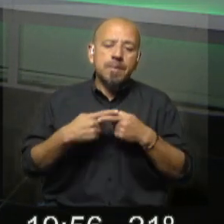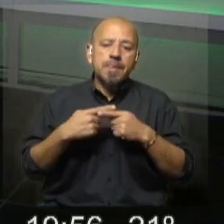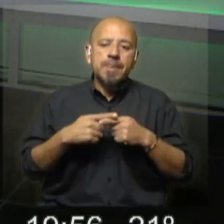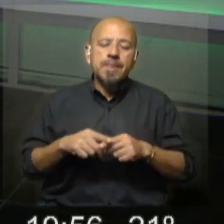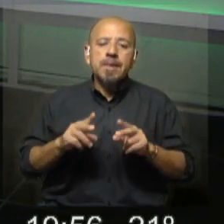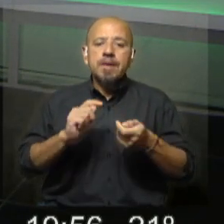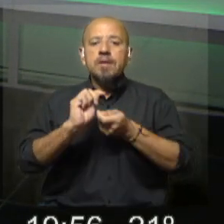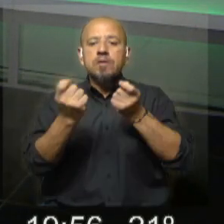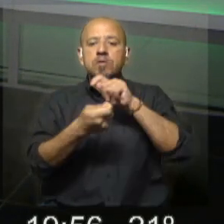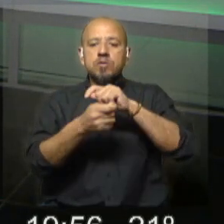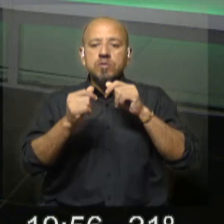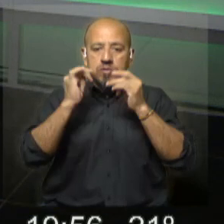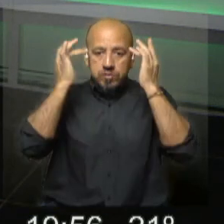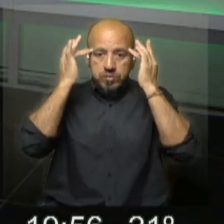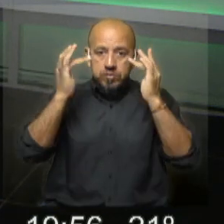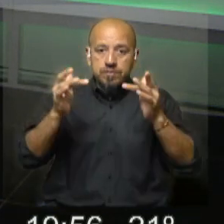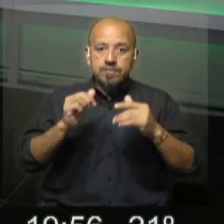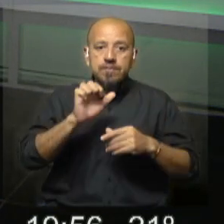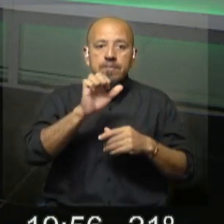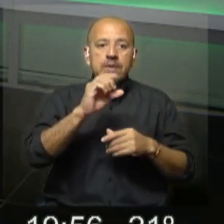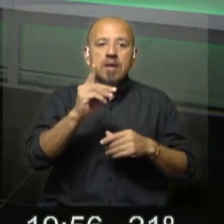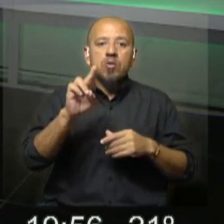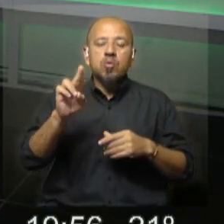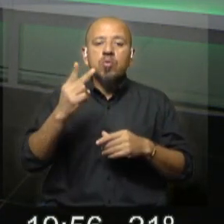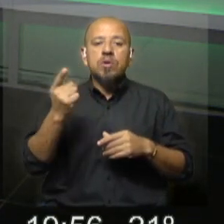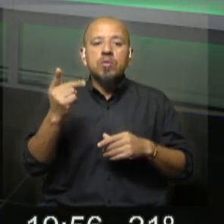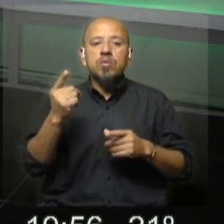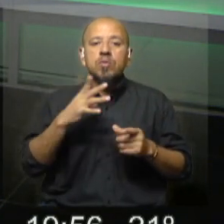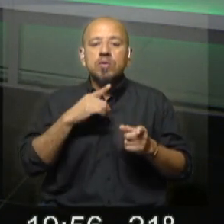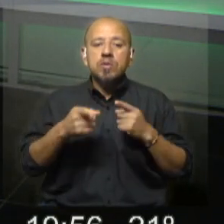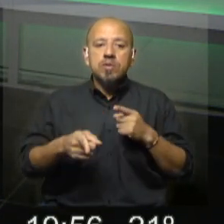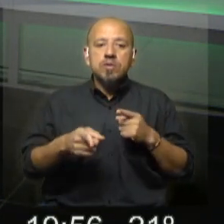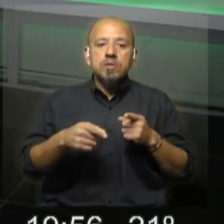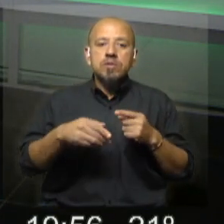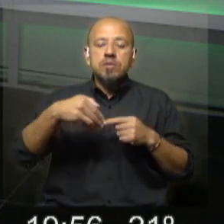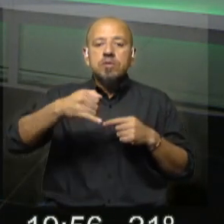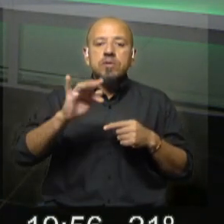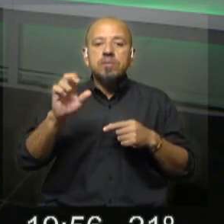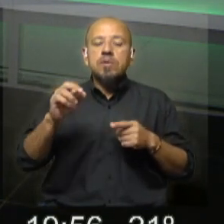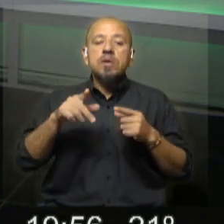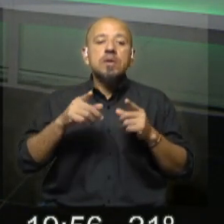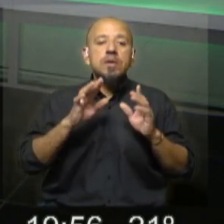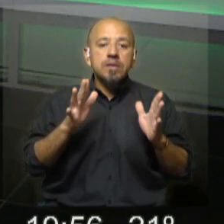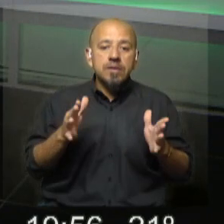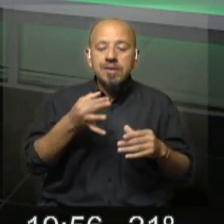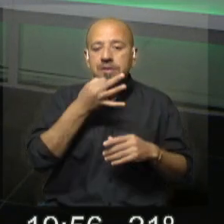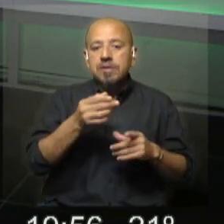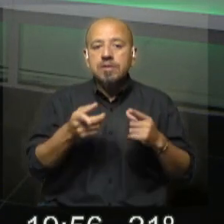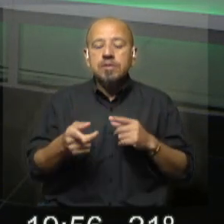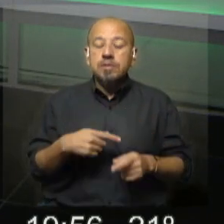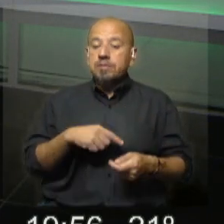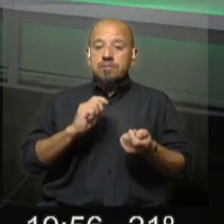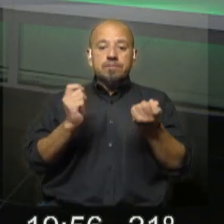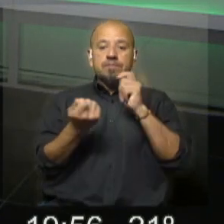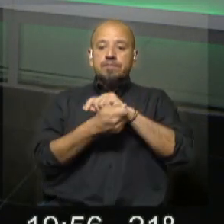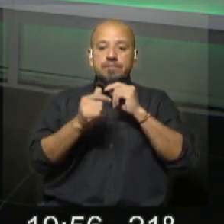la transformación educativa más allá de EDUI 21, pero que lo decía cuando estuvimos hablando con Juan Pedro Mir y también Casciani, que los cambios en la